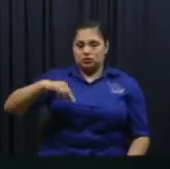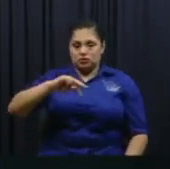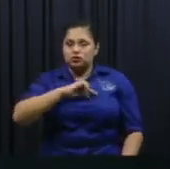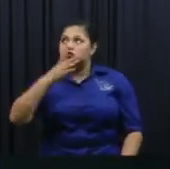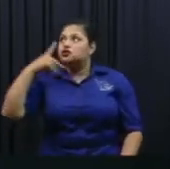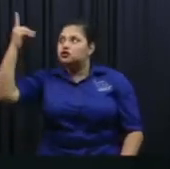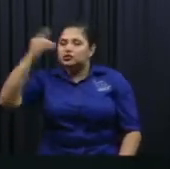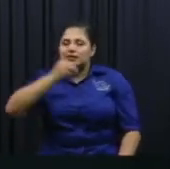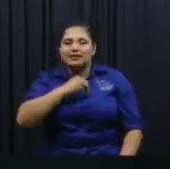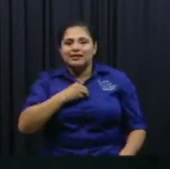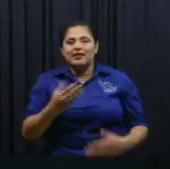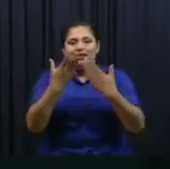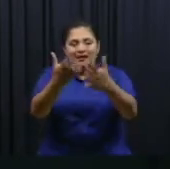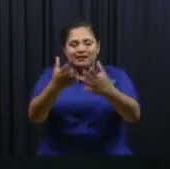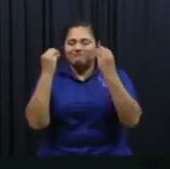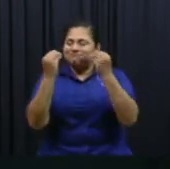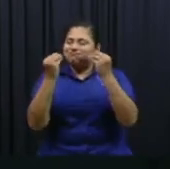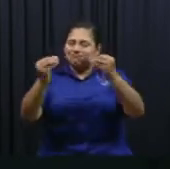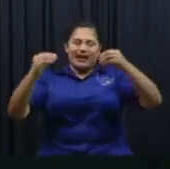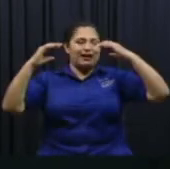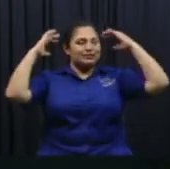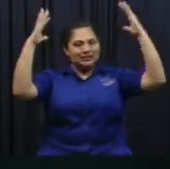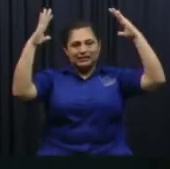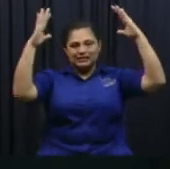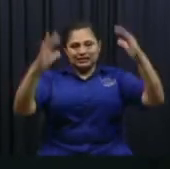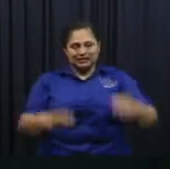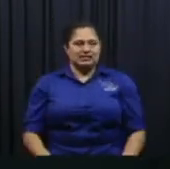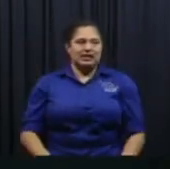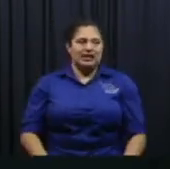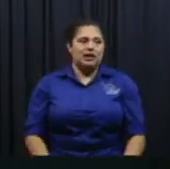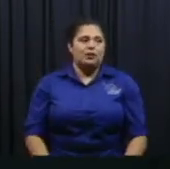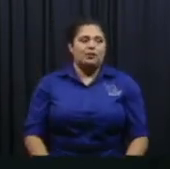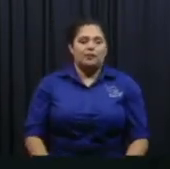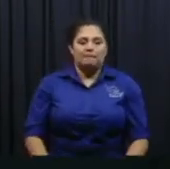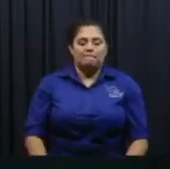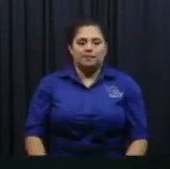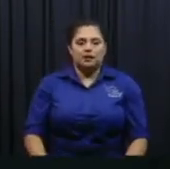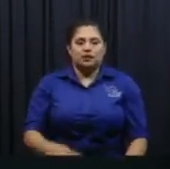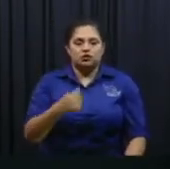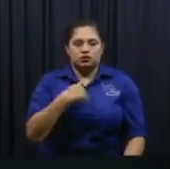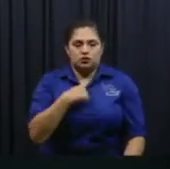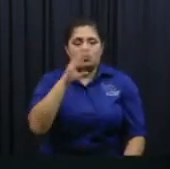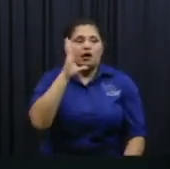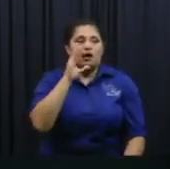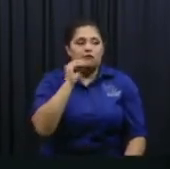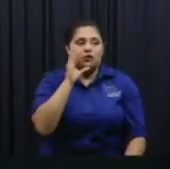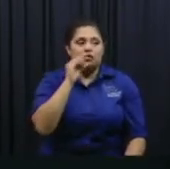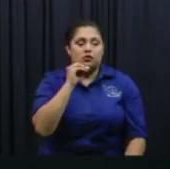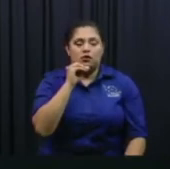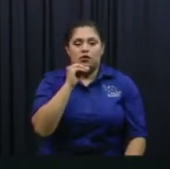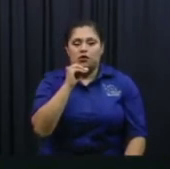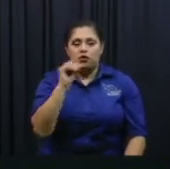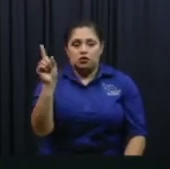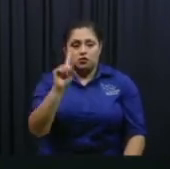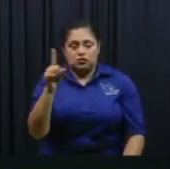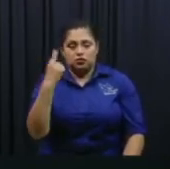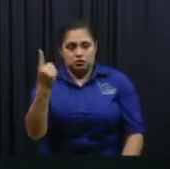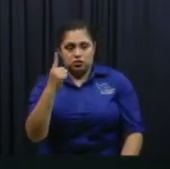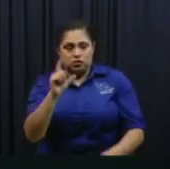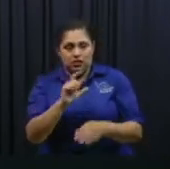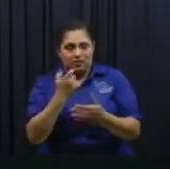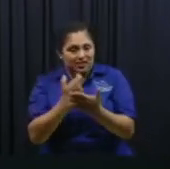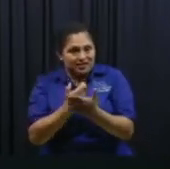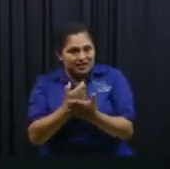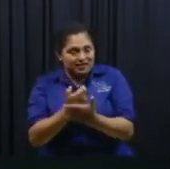abundante Pero recuerda que no estoy hablando y cuando hablo de abundancia solamente de cosas materiales y